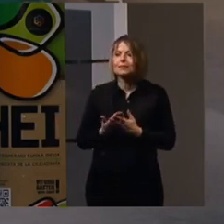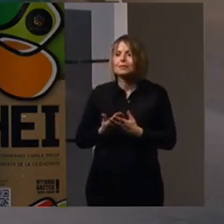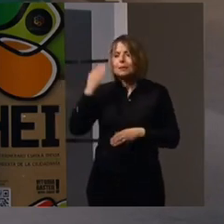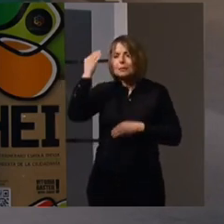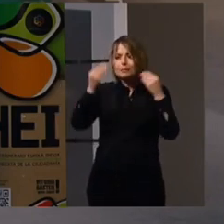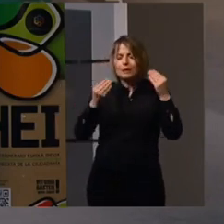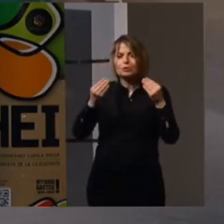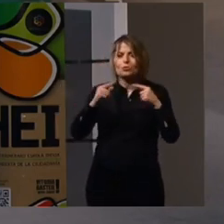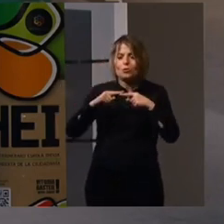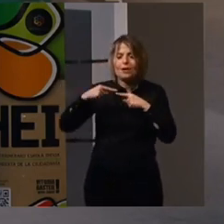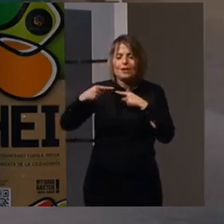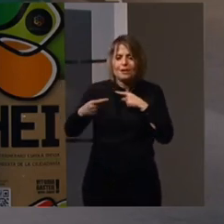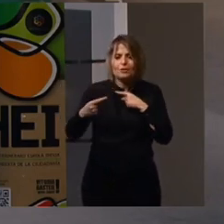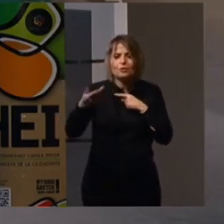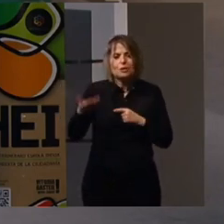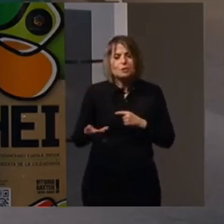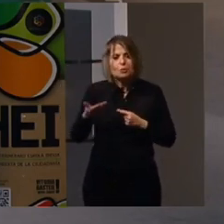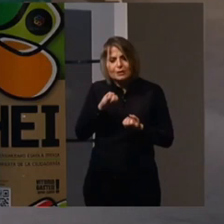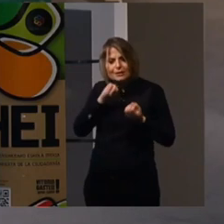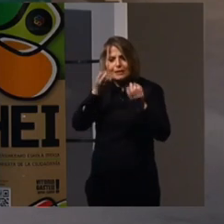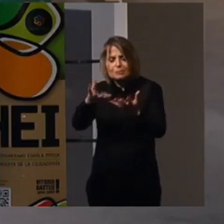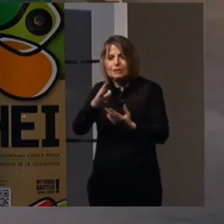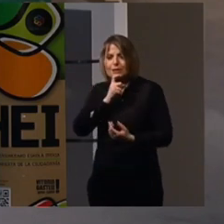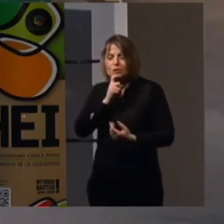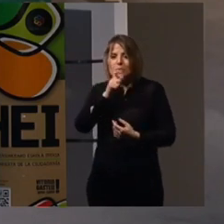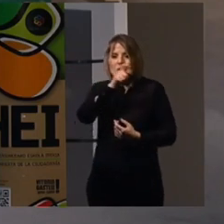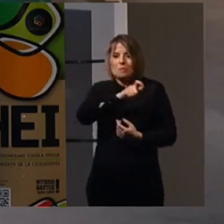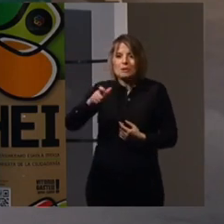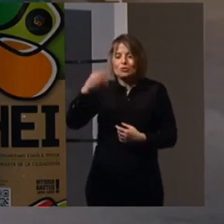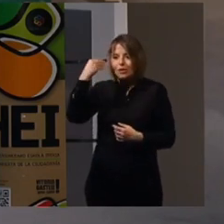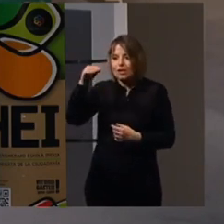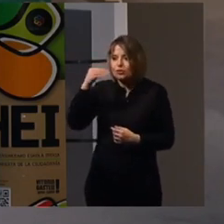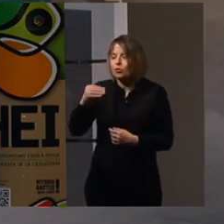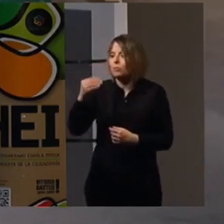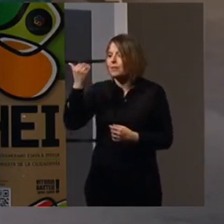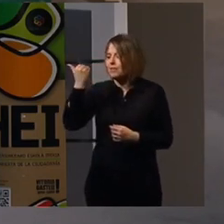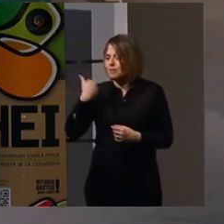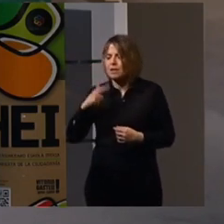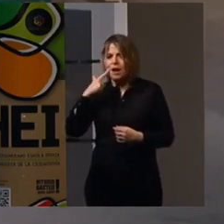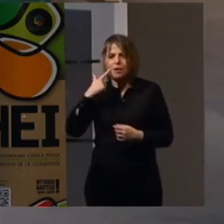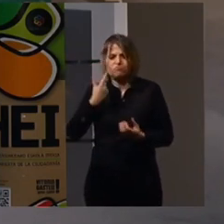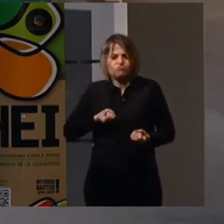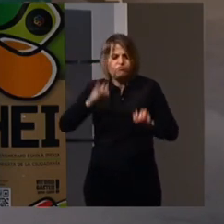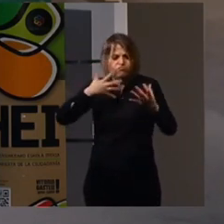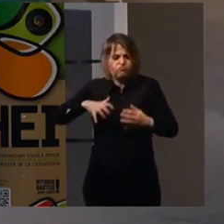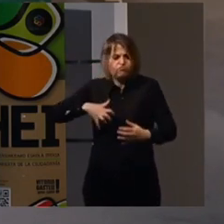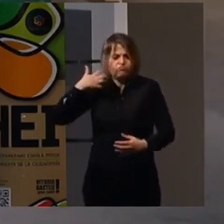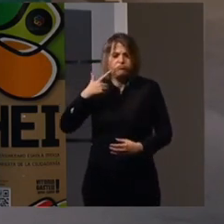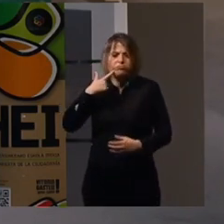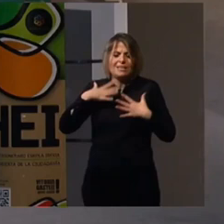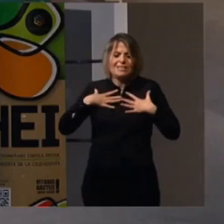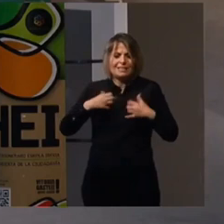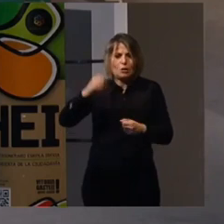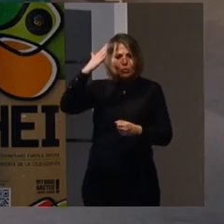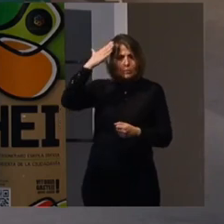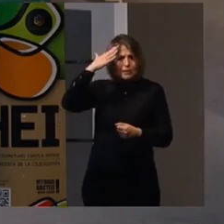una diferencia generacional importante a la hora de expresarlo. De alguna manera los jóvenes como que están siendo mucho más furibundos con esto y lo correlacionan mucho con la salud